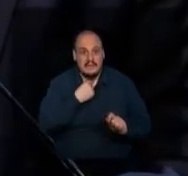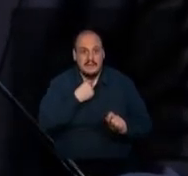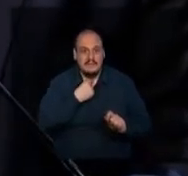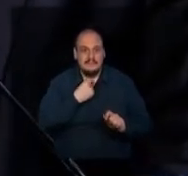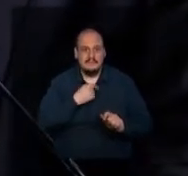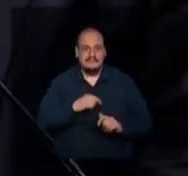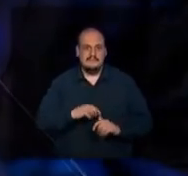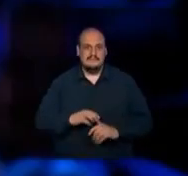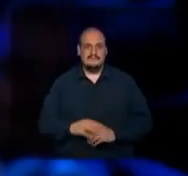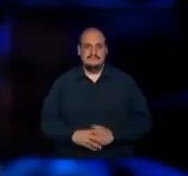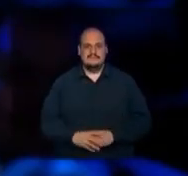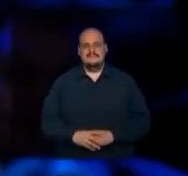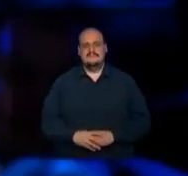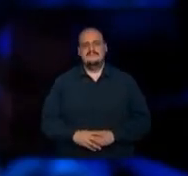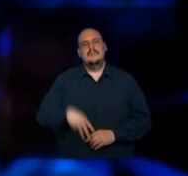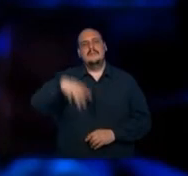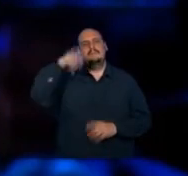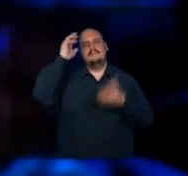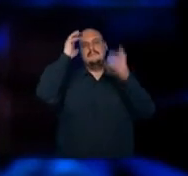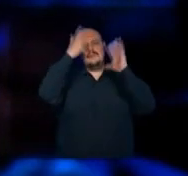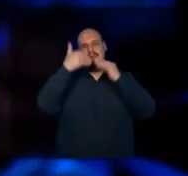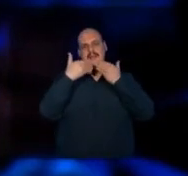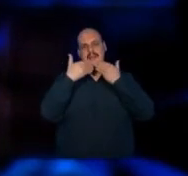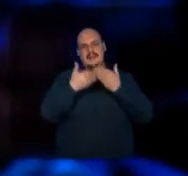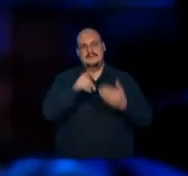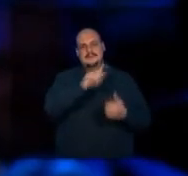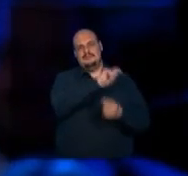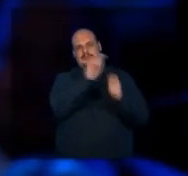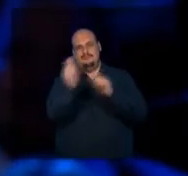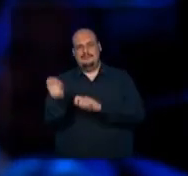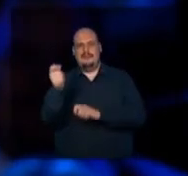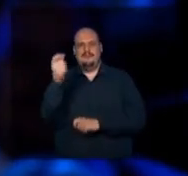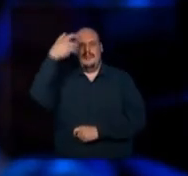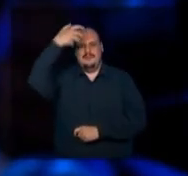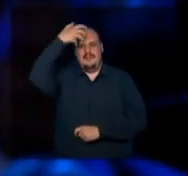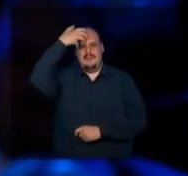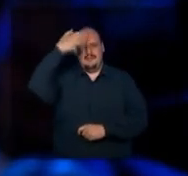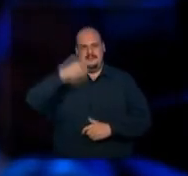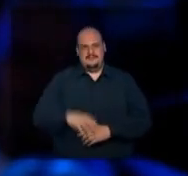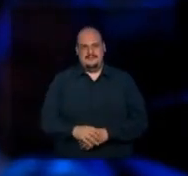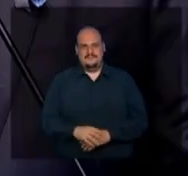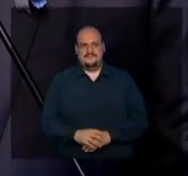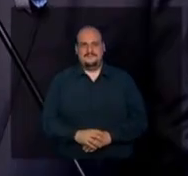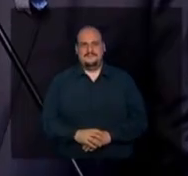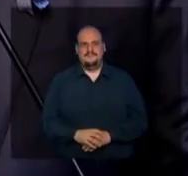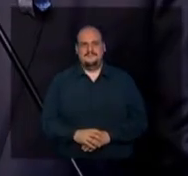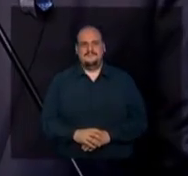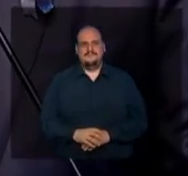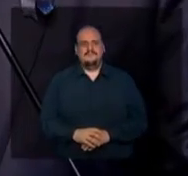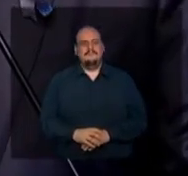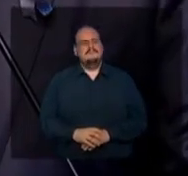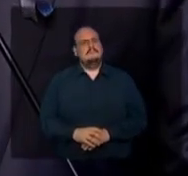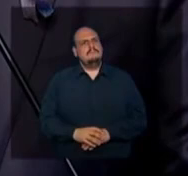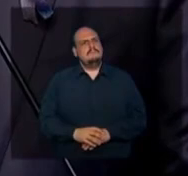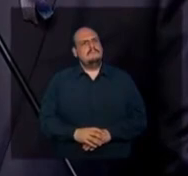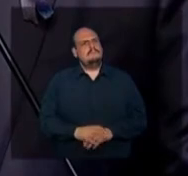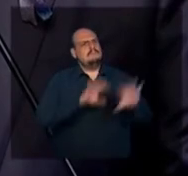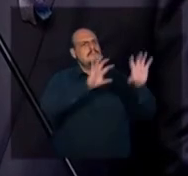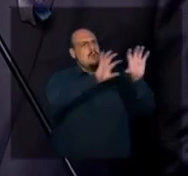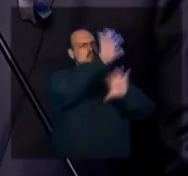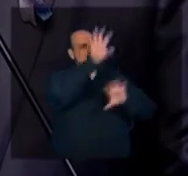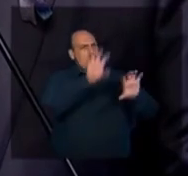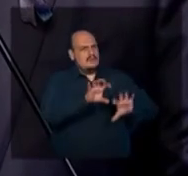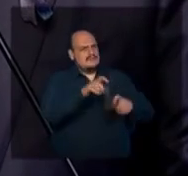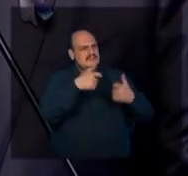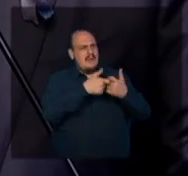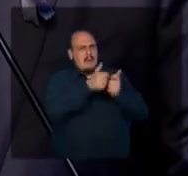cambiar Gracias Javier Miley le toca ahora el turno a Juan esiti en el interior